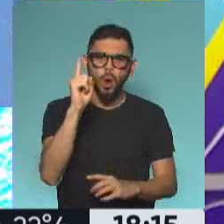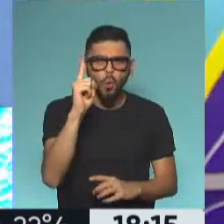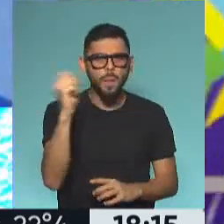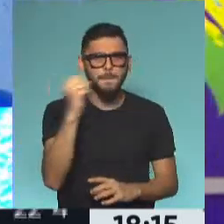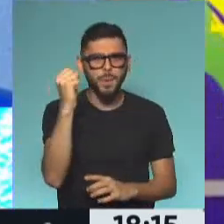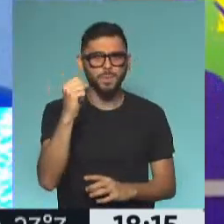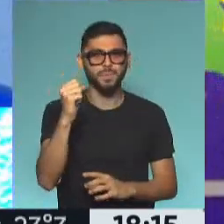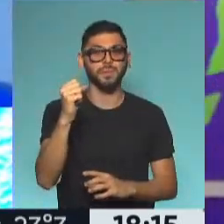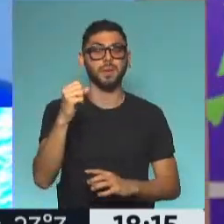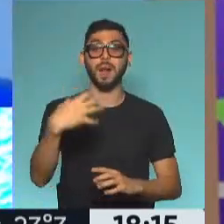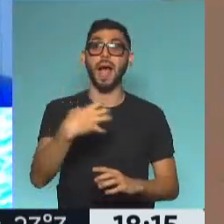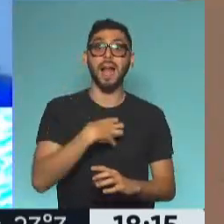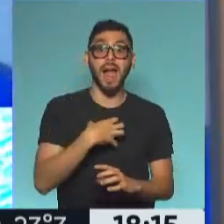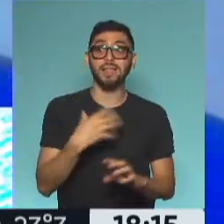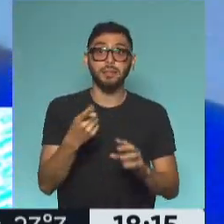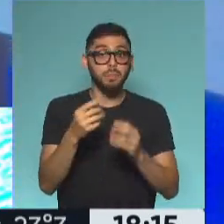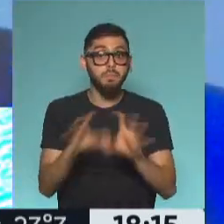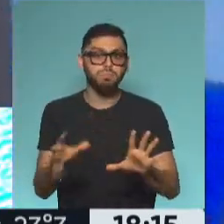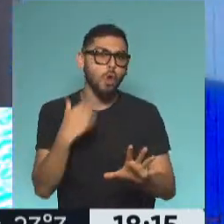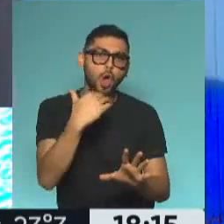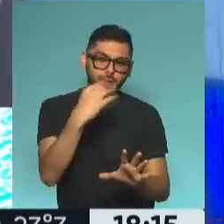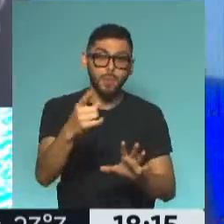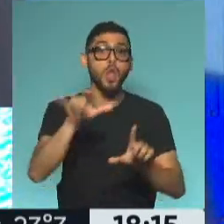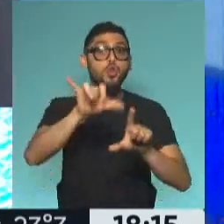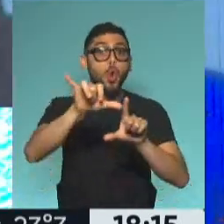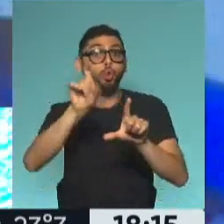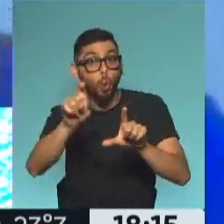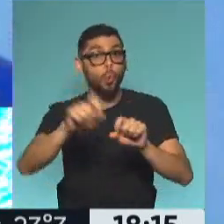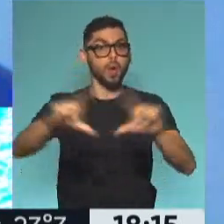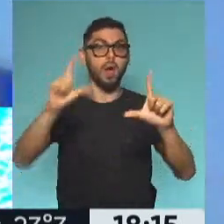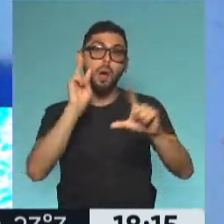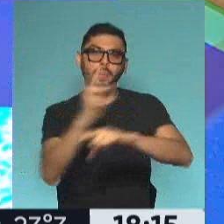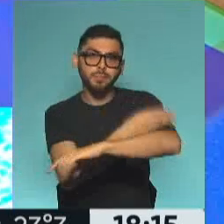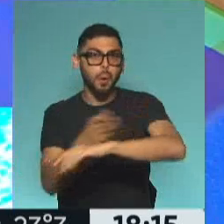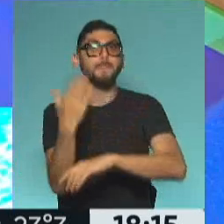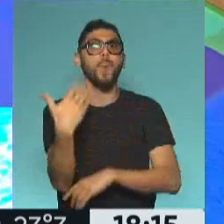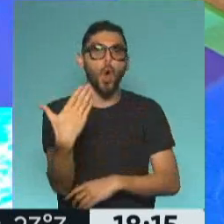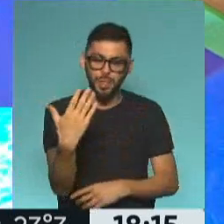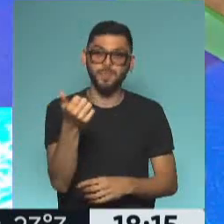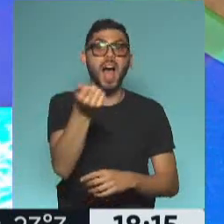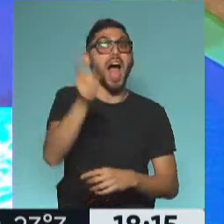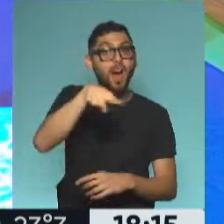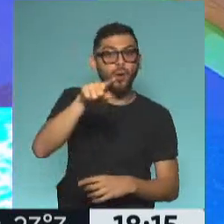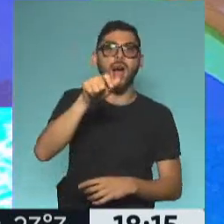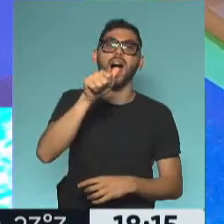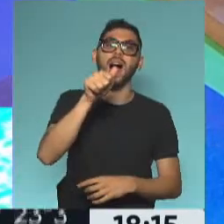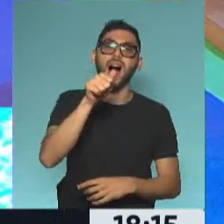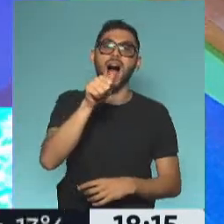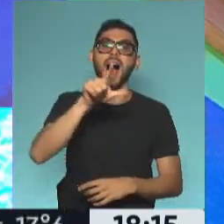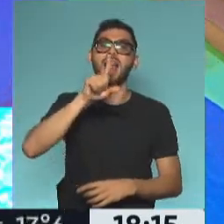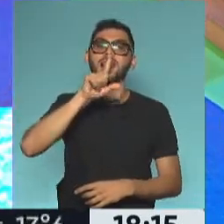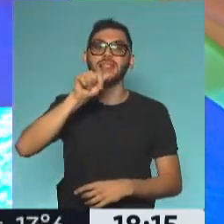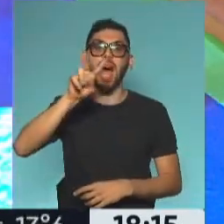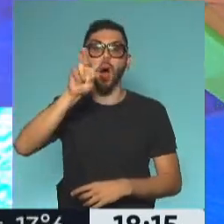Para recuperar las clases pueden ir a nuestro canal de YouTube. ¡Increíble! Arroba Altavoz ATV. Ahí van a tener todas